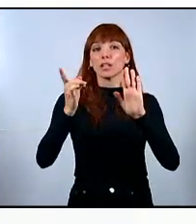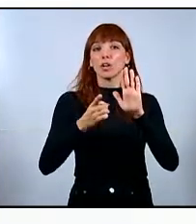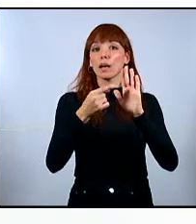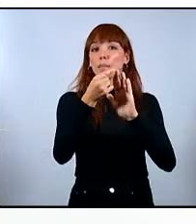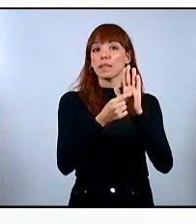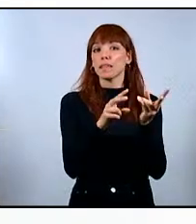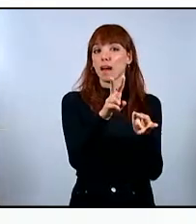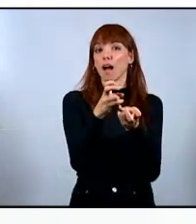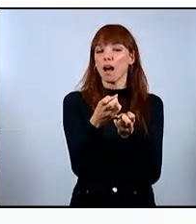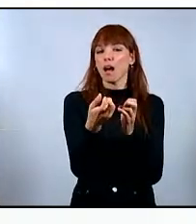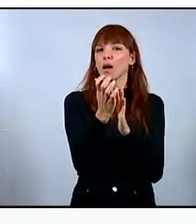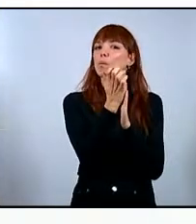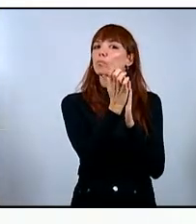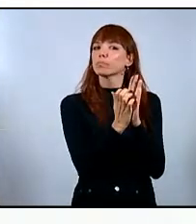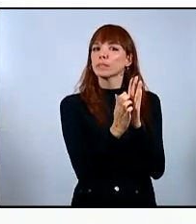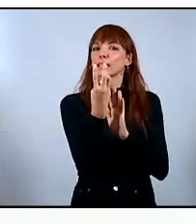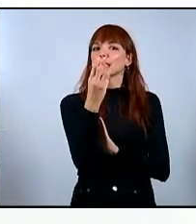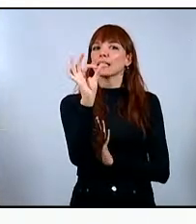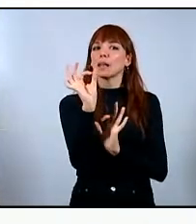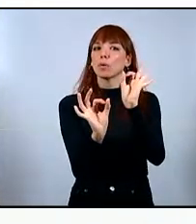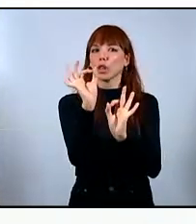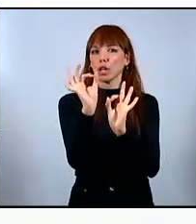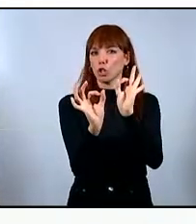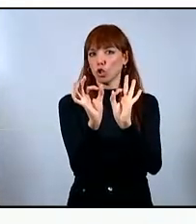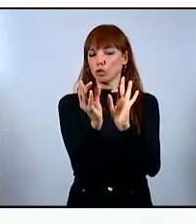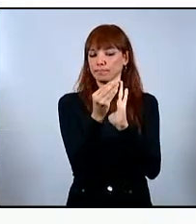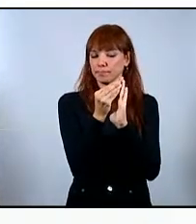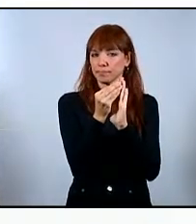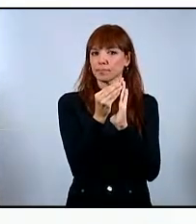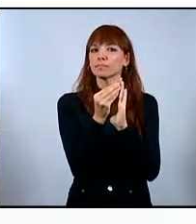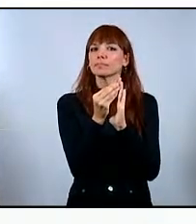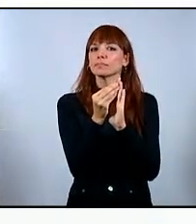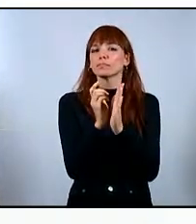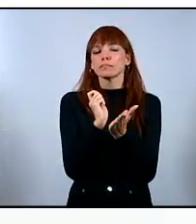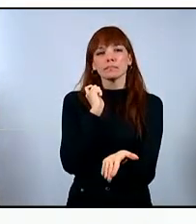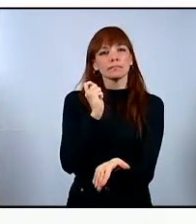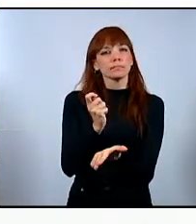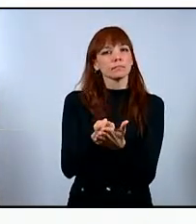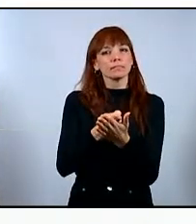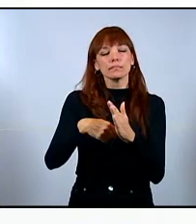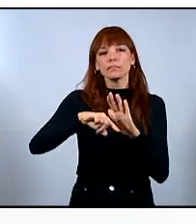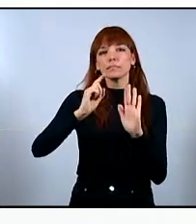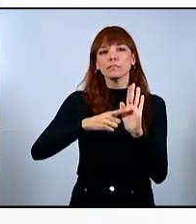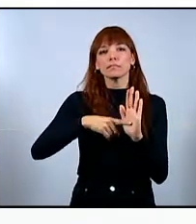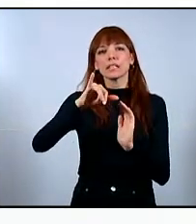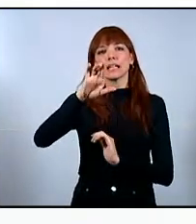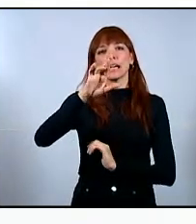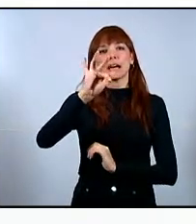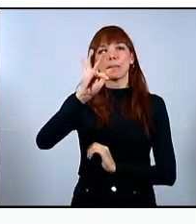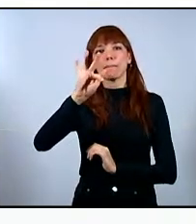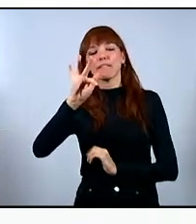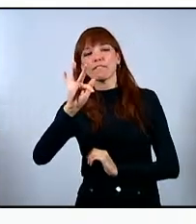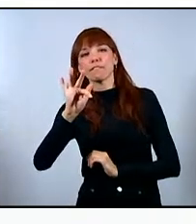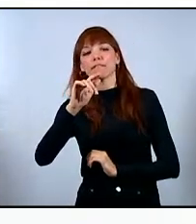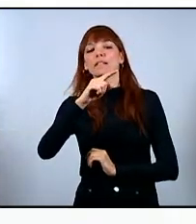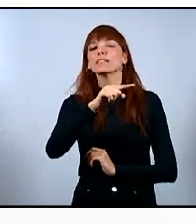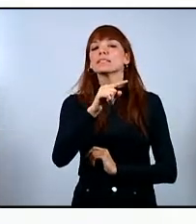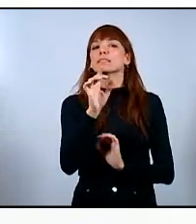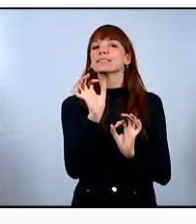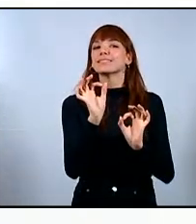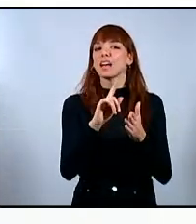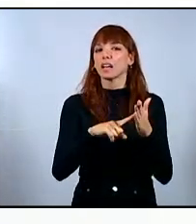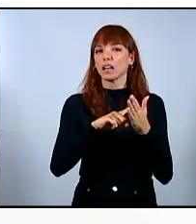Tributarias incluye una deducción del 30% de la cuota íntegra del IRPF por alquiler de vivienda habitual